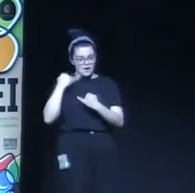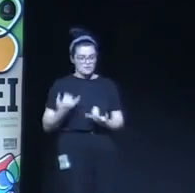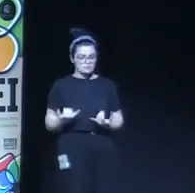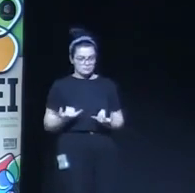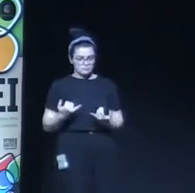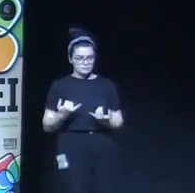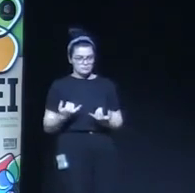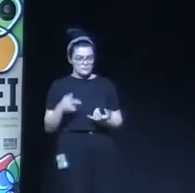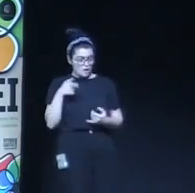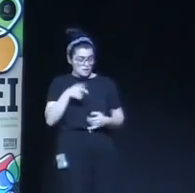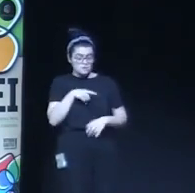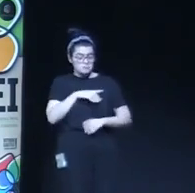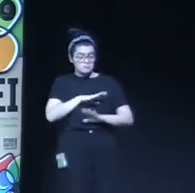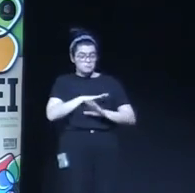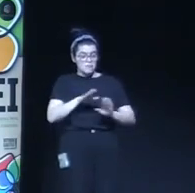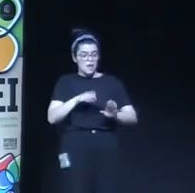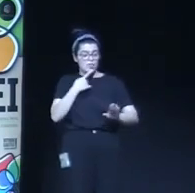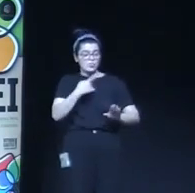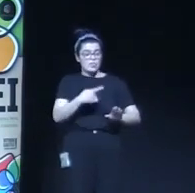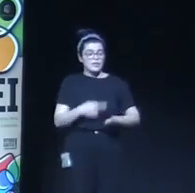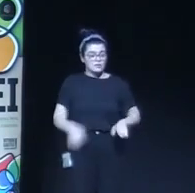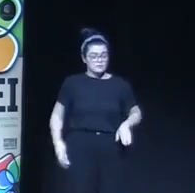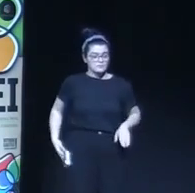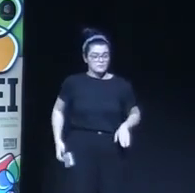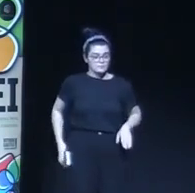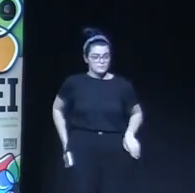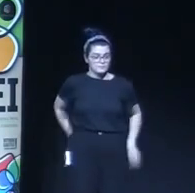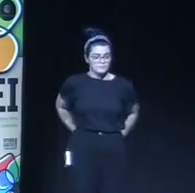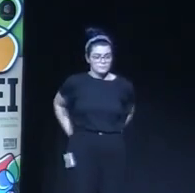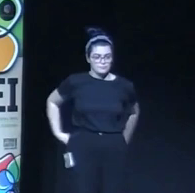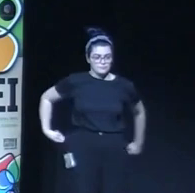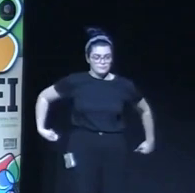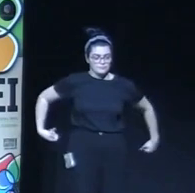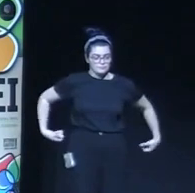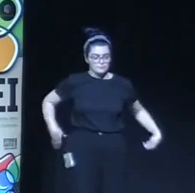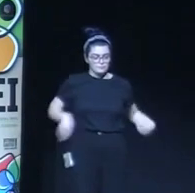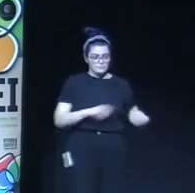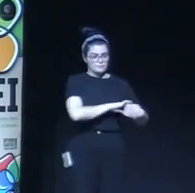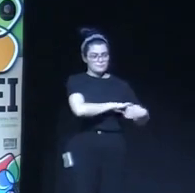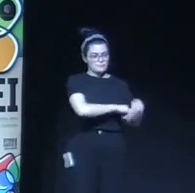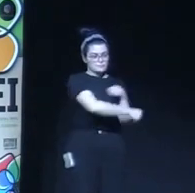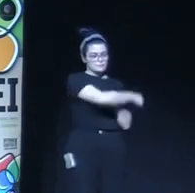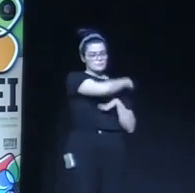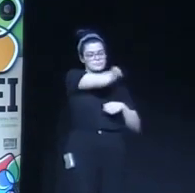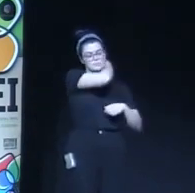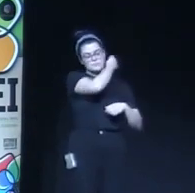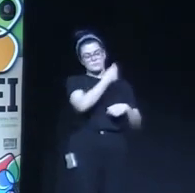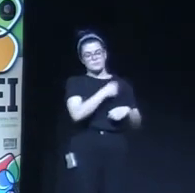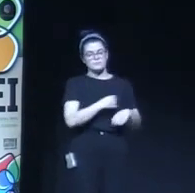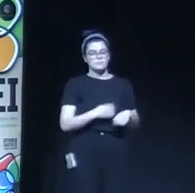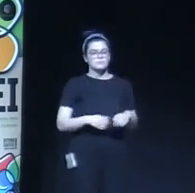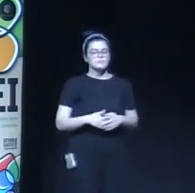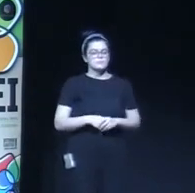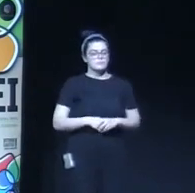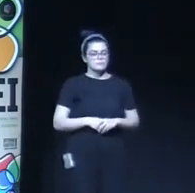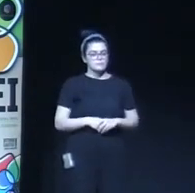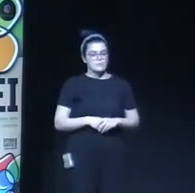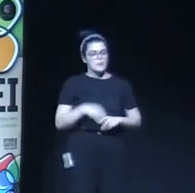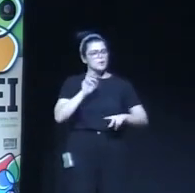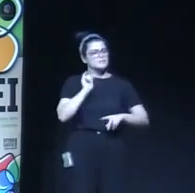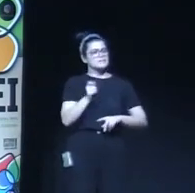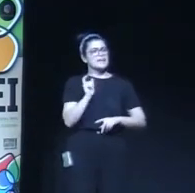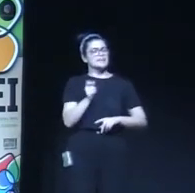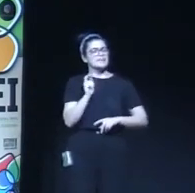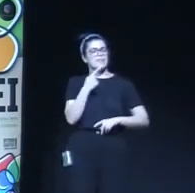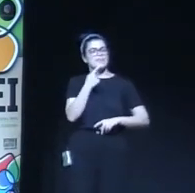así lo venden. Si os fijáis, siempre dicen renovable, pero en el sentido este. O circular. Utiliza mucho circular, la